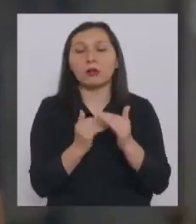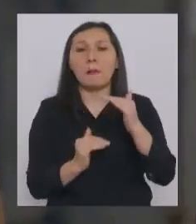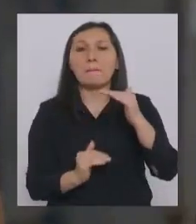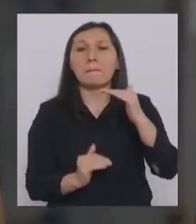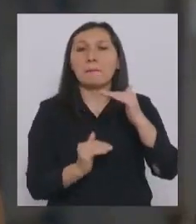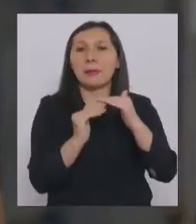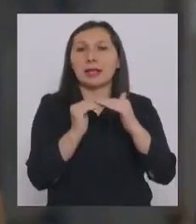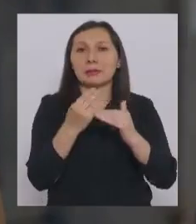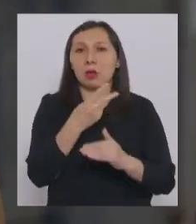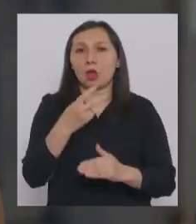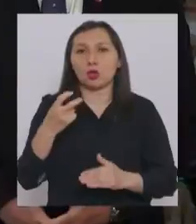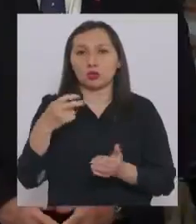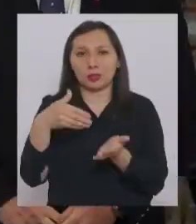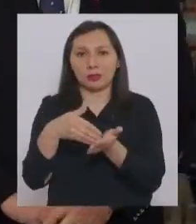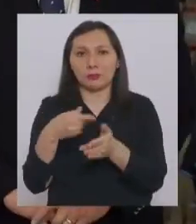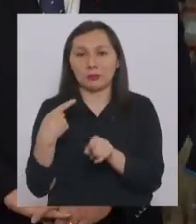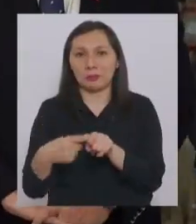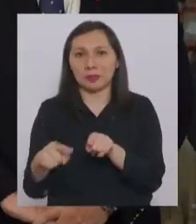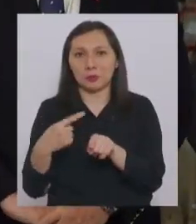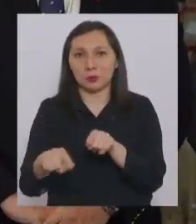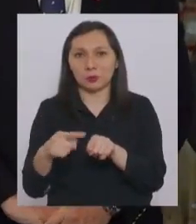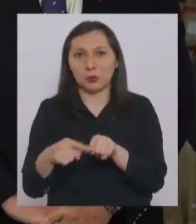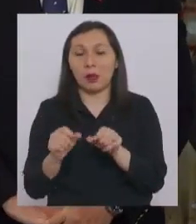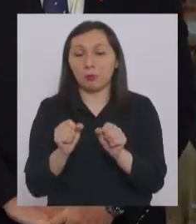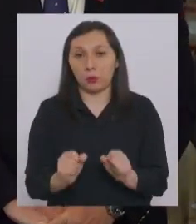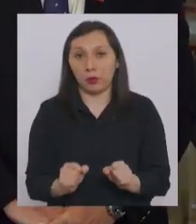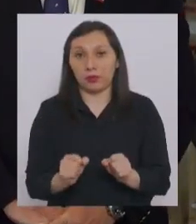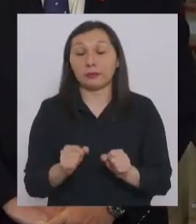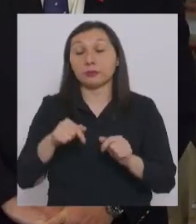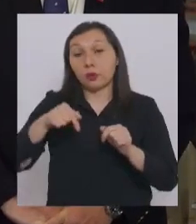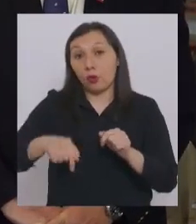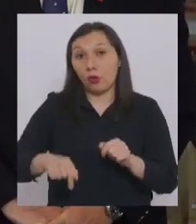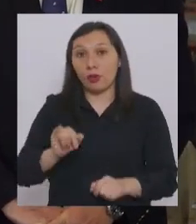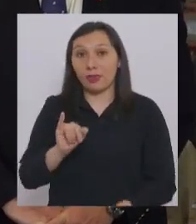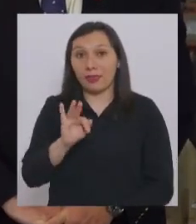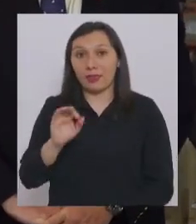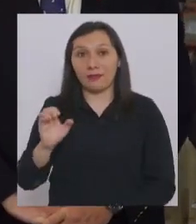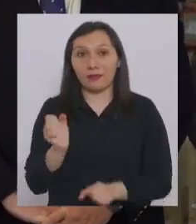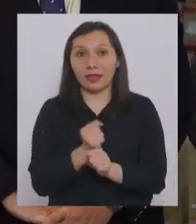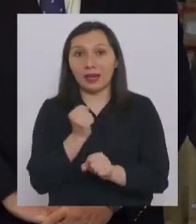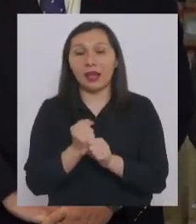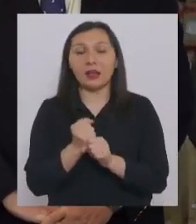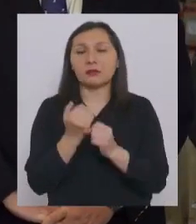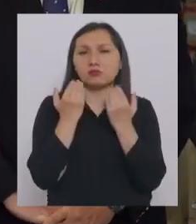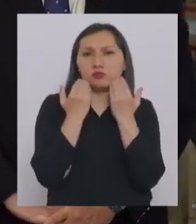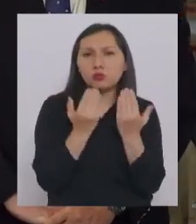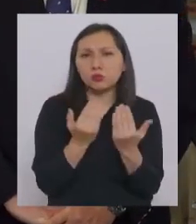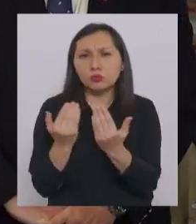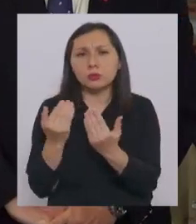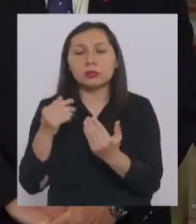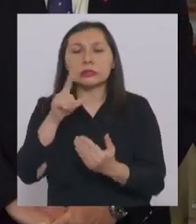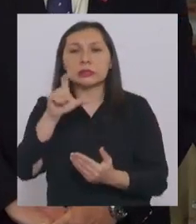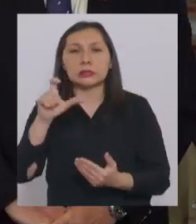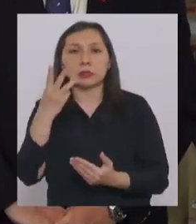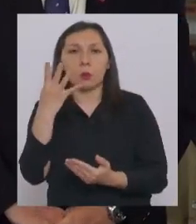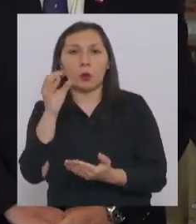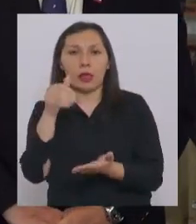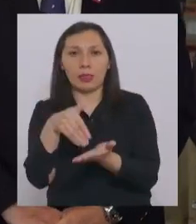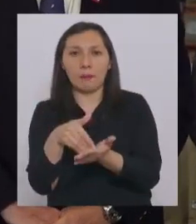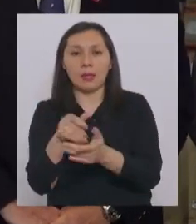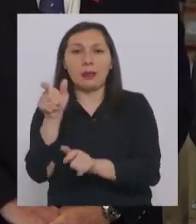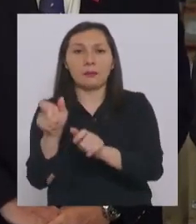tope de 200 mil pesos mensuales. Hoy el IFE laboral está beneficiando a más de 740